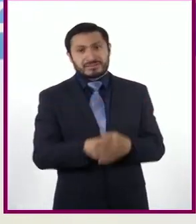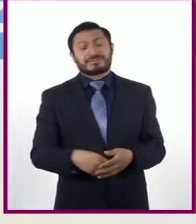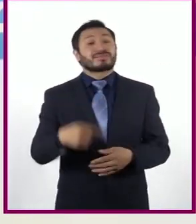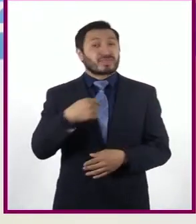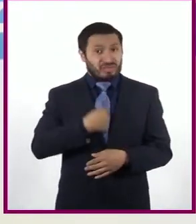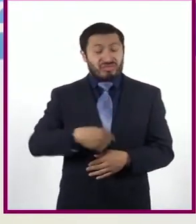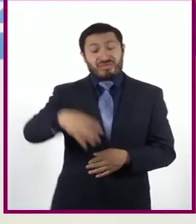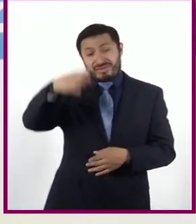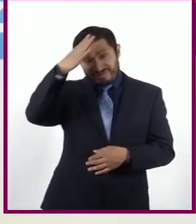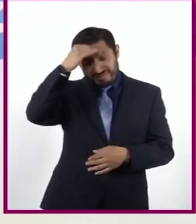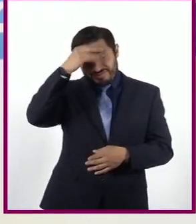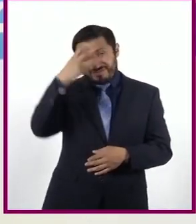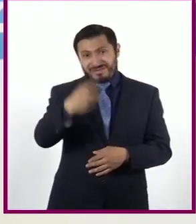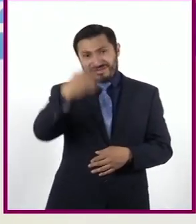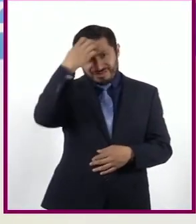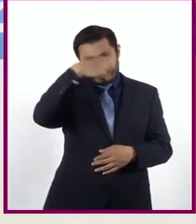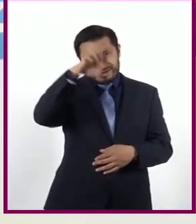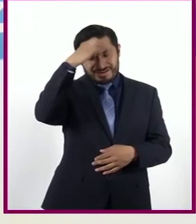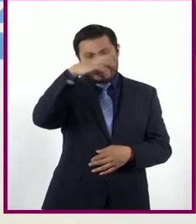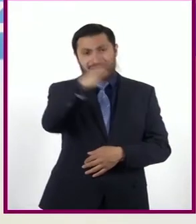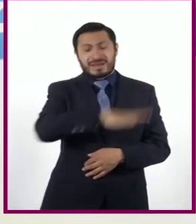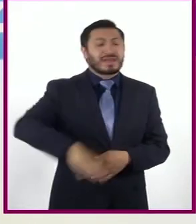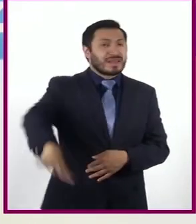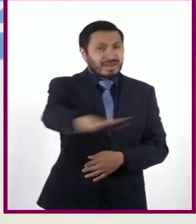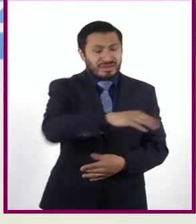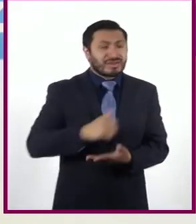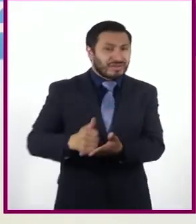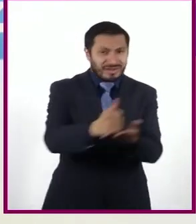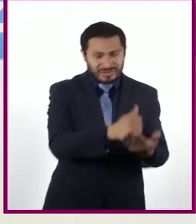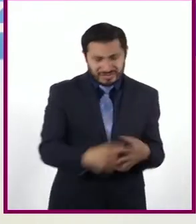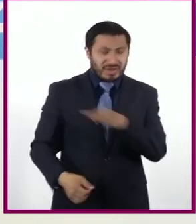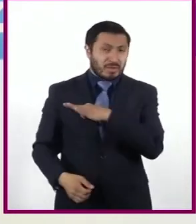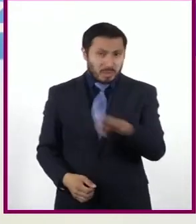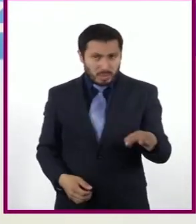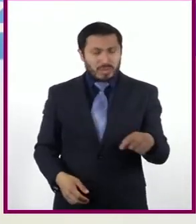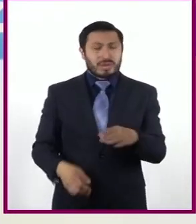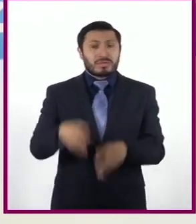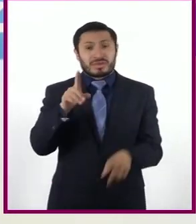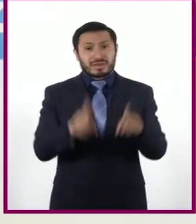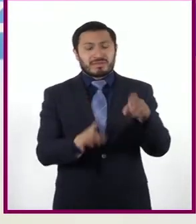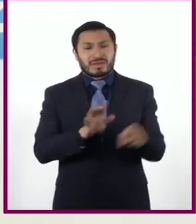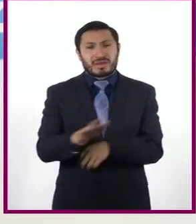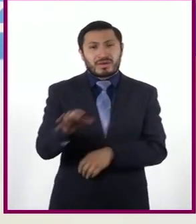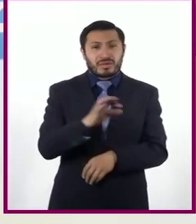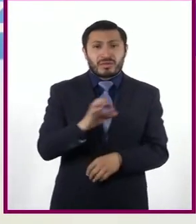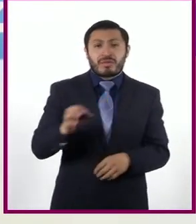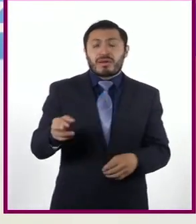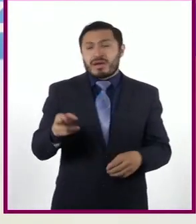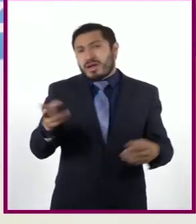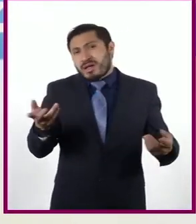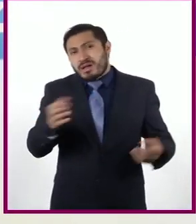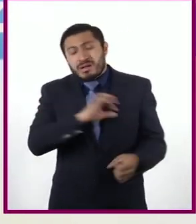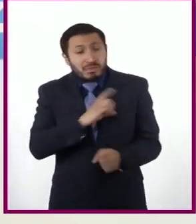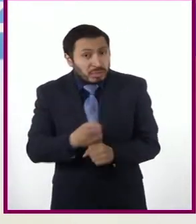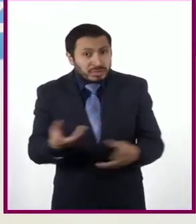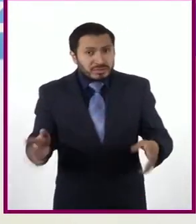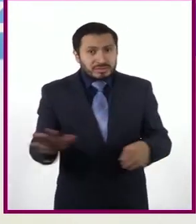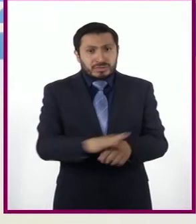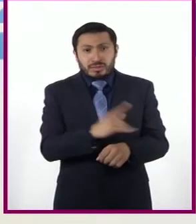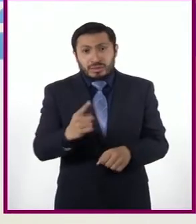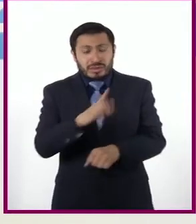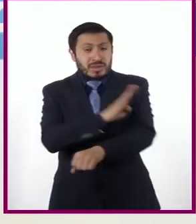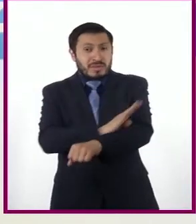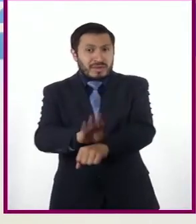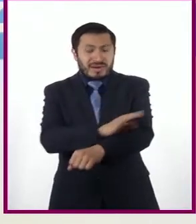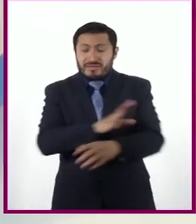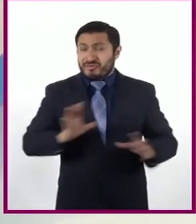experiencia que todos podemos colaborar según lo que esté en nuestras posibilidades, porque el beneficio es